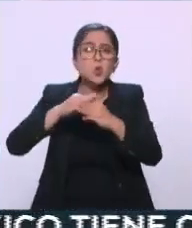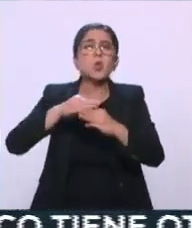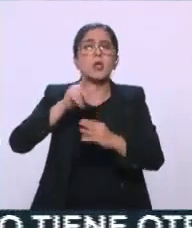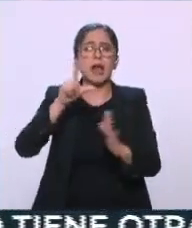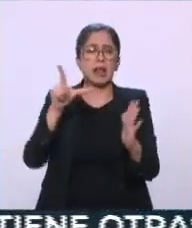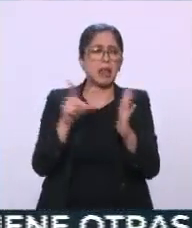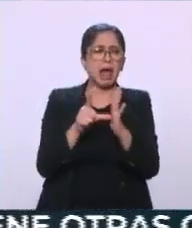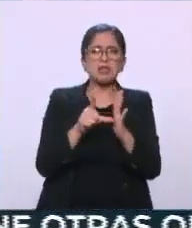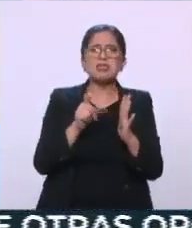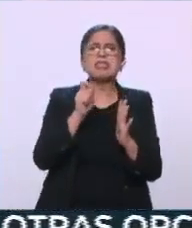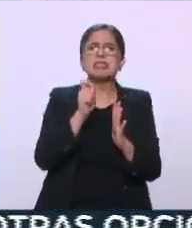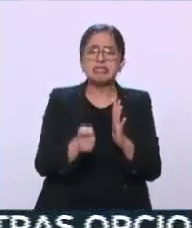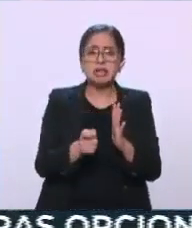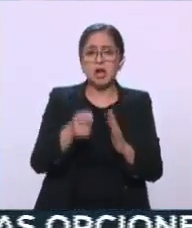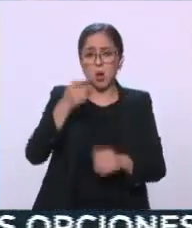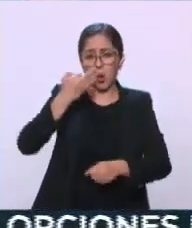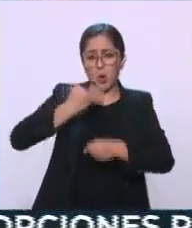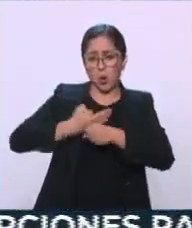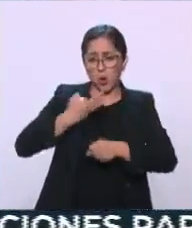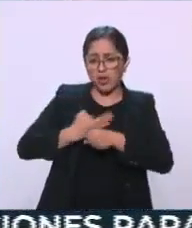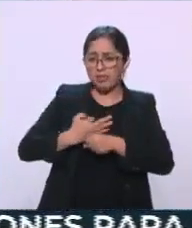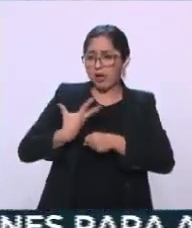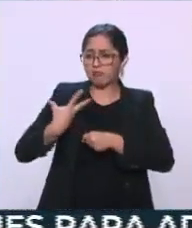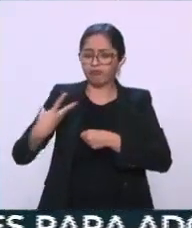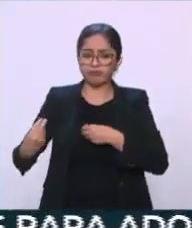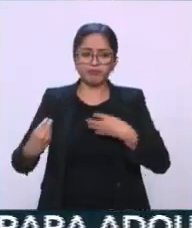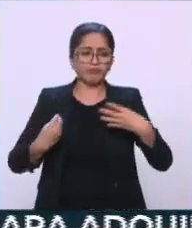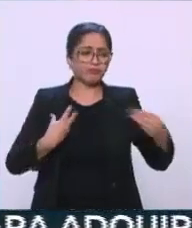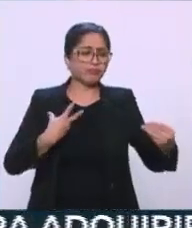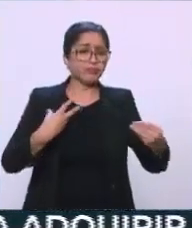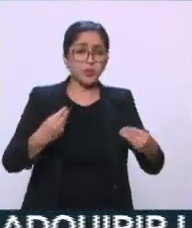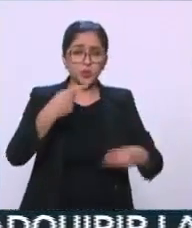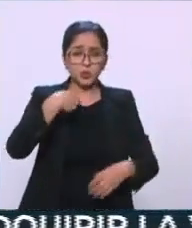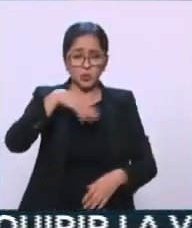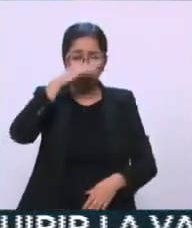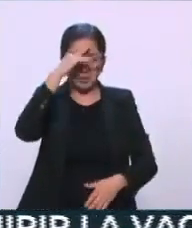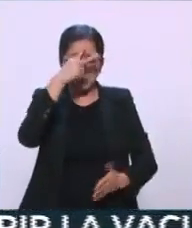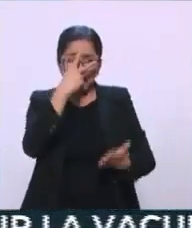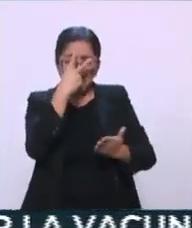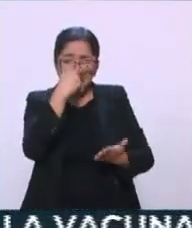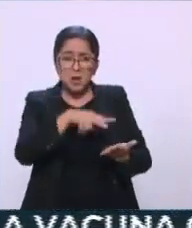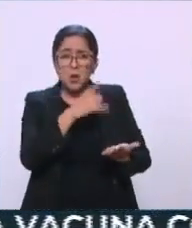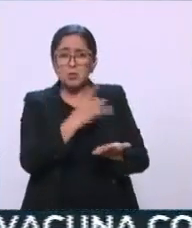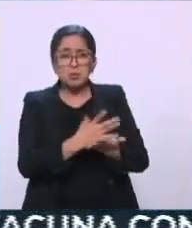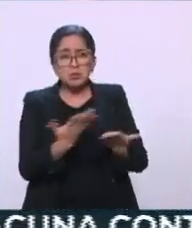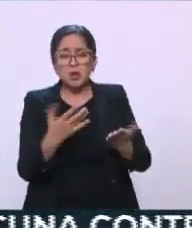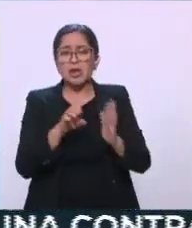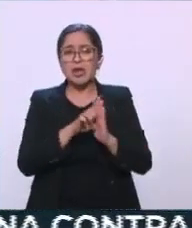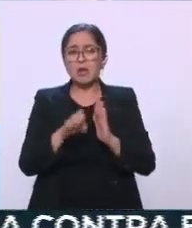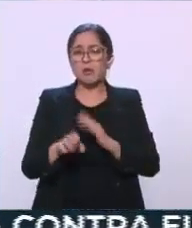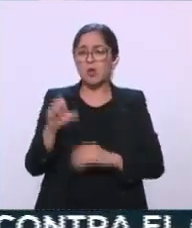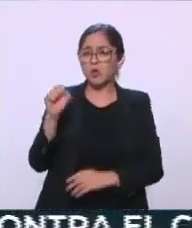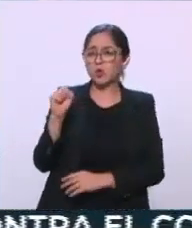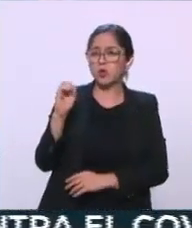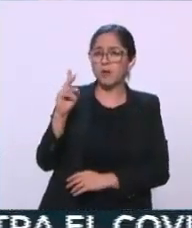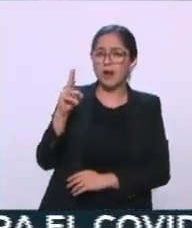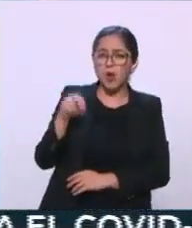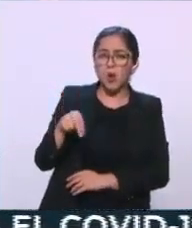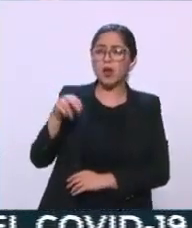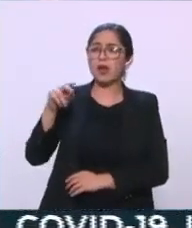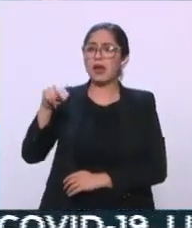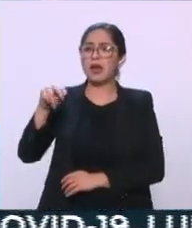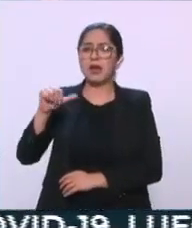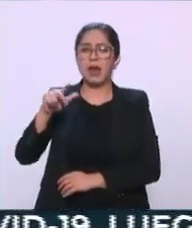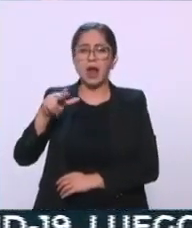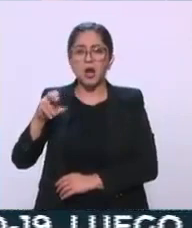que ha dejado la pandemia, es que si tú tienes un Soberón, un Frenk o un Narro, una